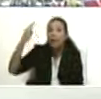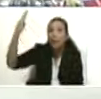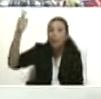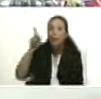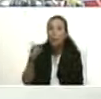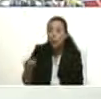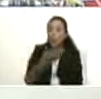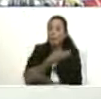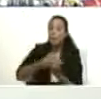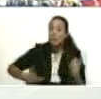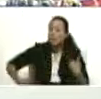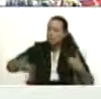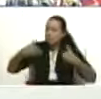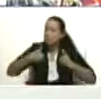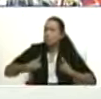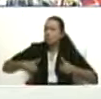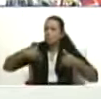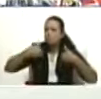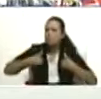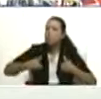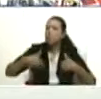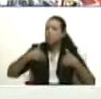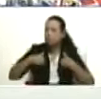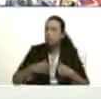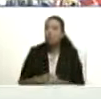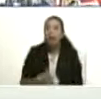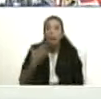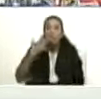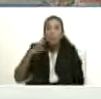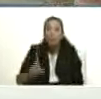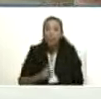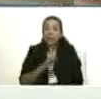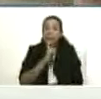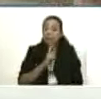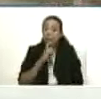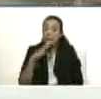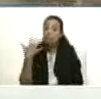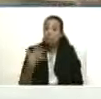a usted por los esfuerzos que está haciendo a pesar